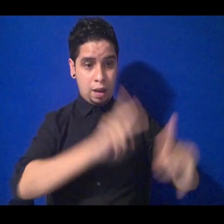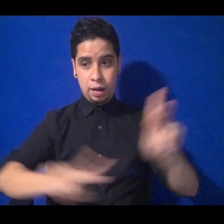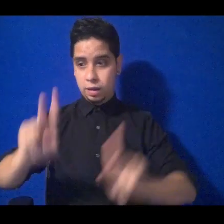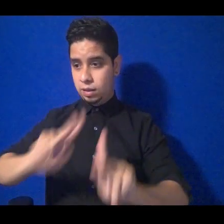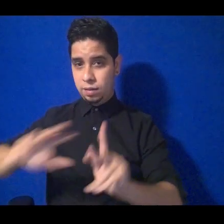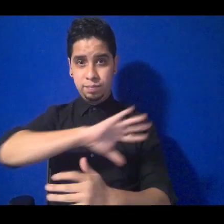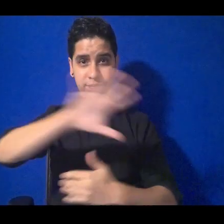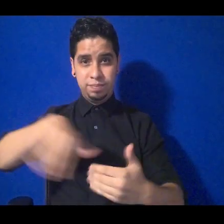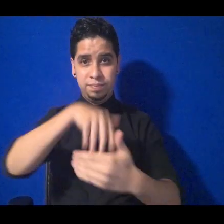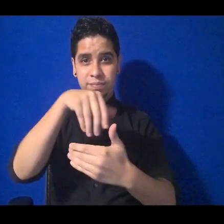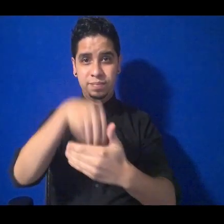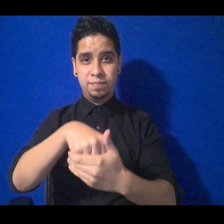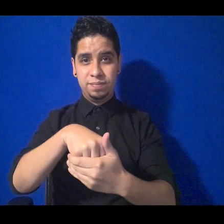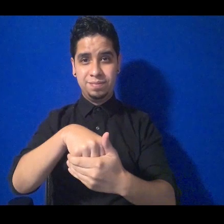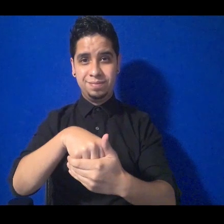todos.